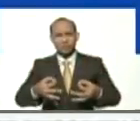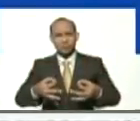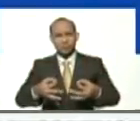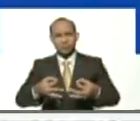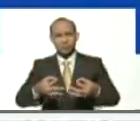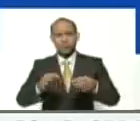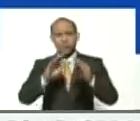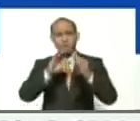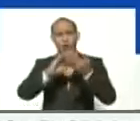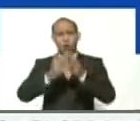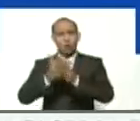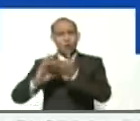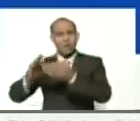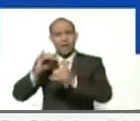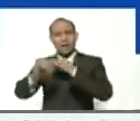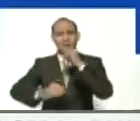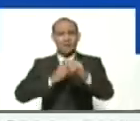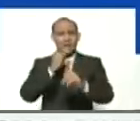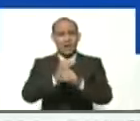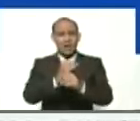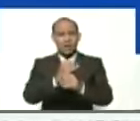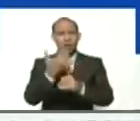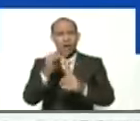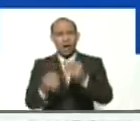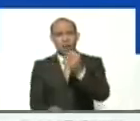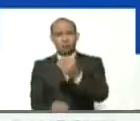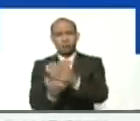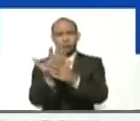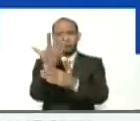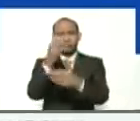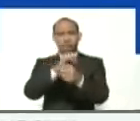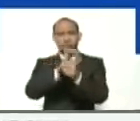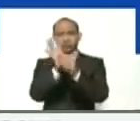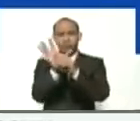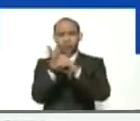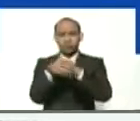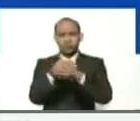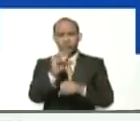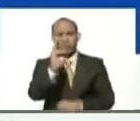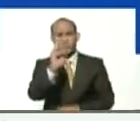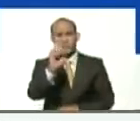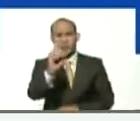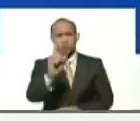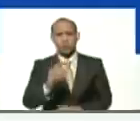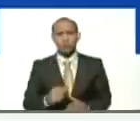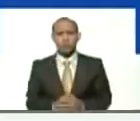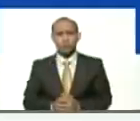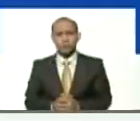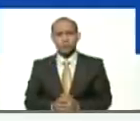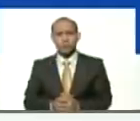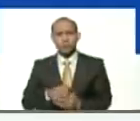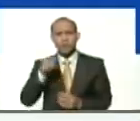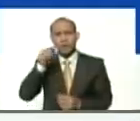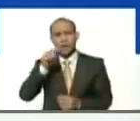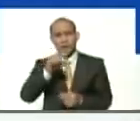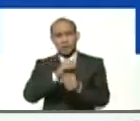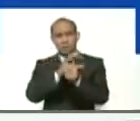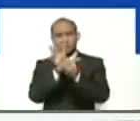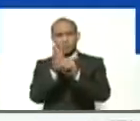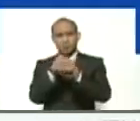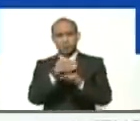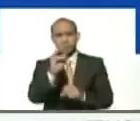internacional la aparición de una nueva variante la variante p 1 esta variante el